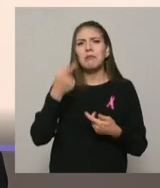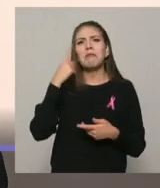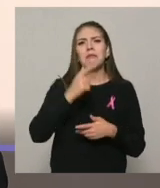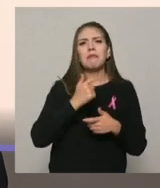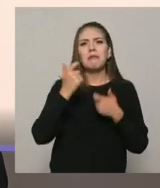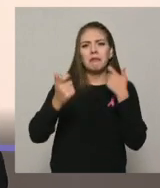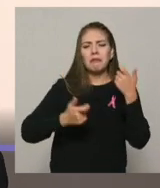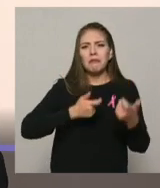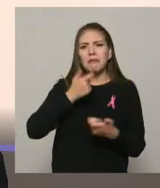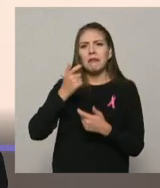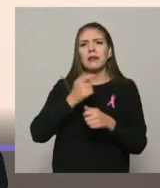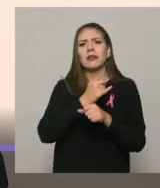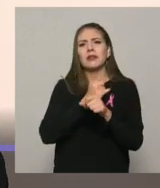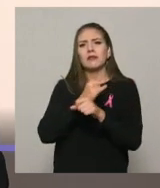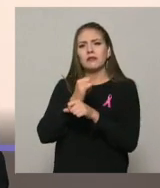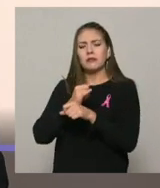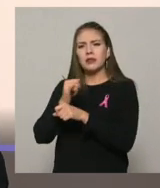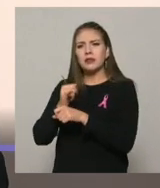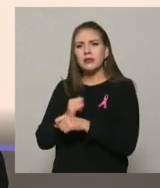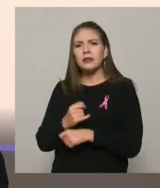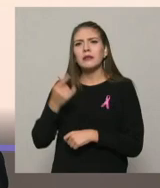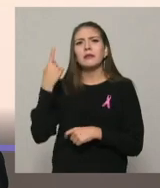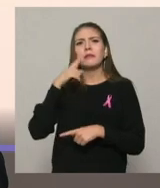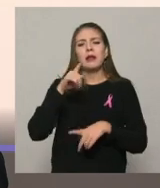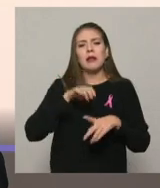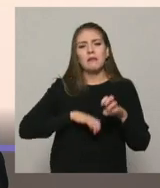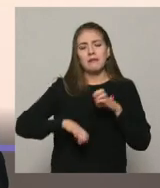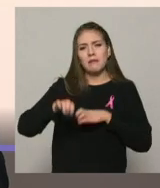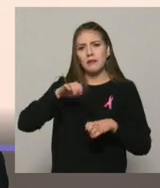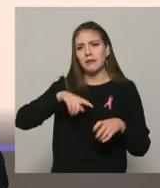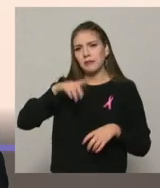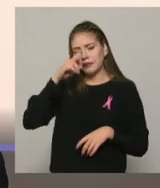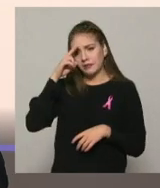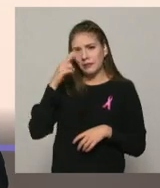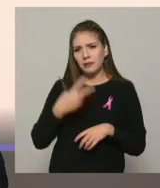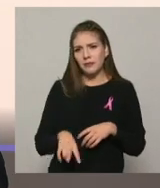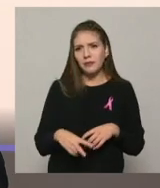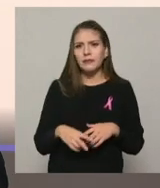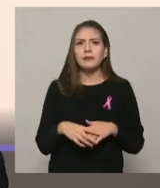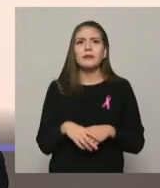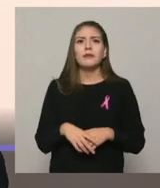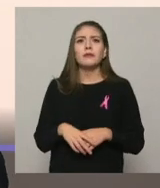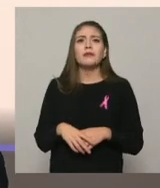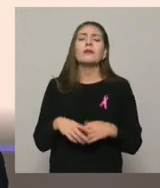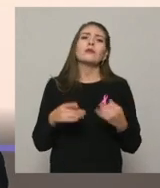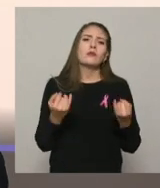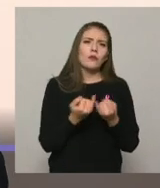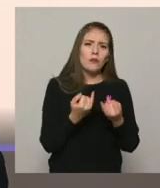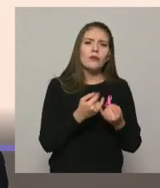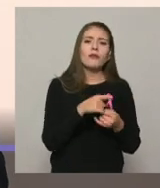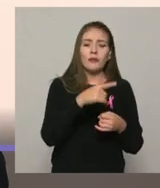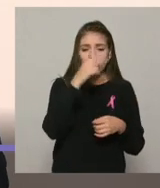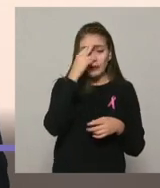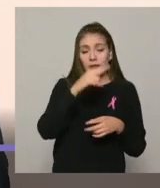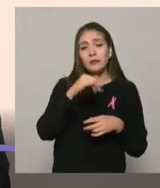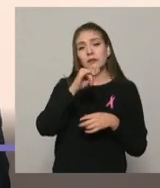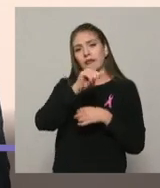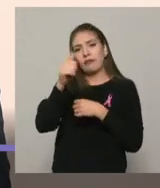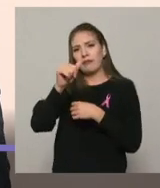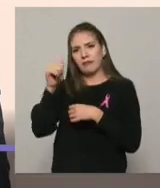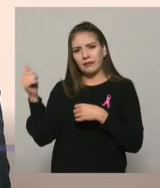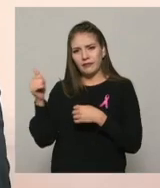dudosa orientación tecnológica para las empresas mexicanas. Pues, empresas no solo mexicanas, sino transnacionales. Y